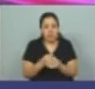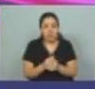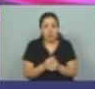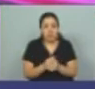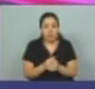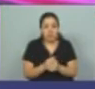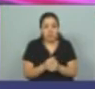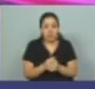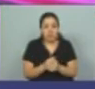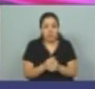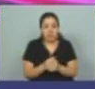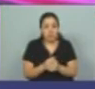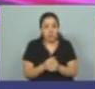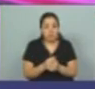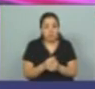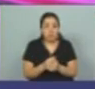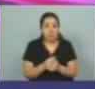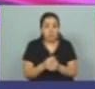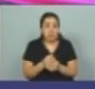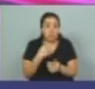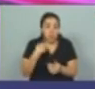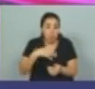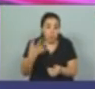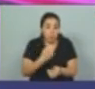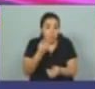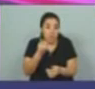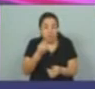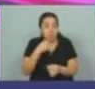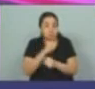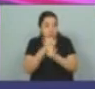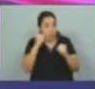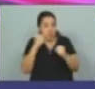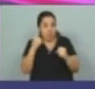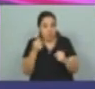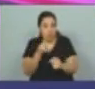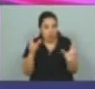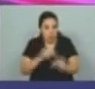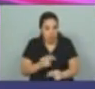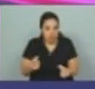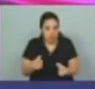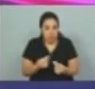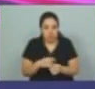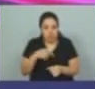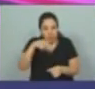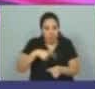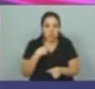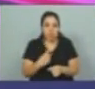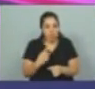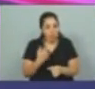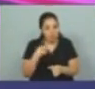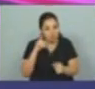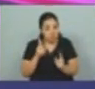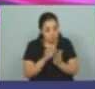recuperar parte del dinero que me encontré con que no tenía, y que descubro en esta revista, dicho por esta